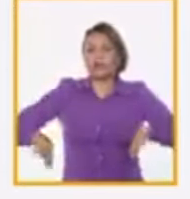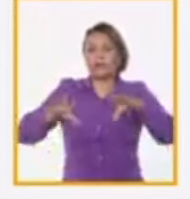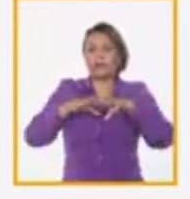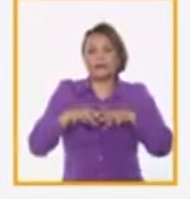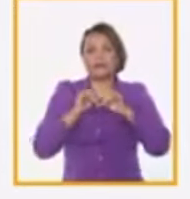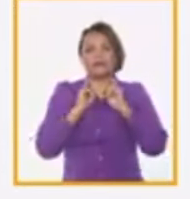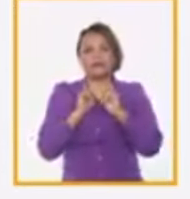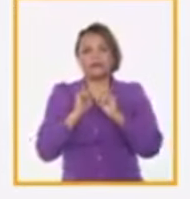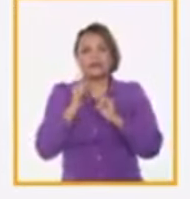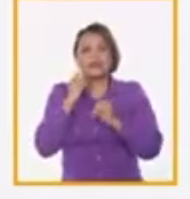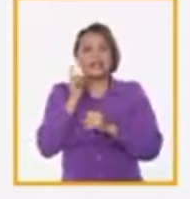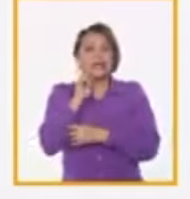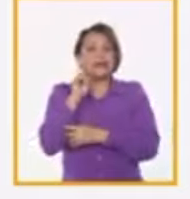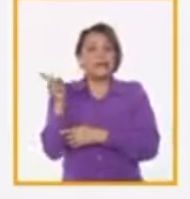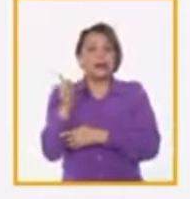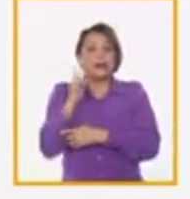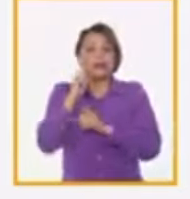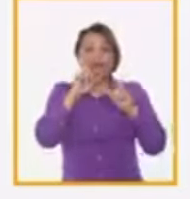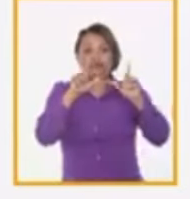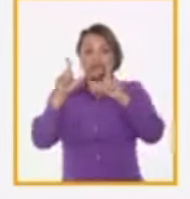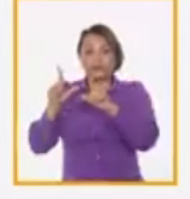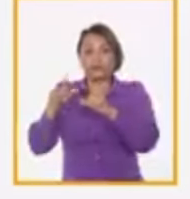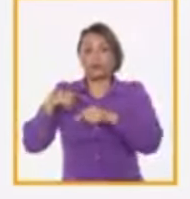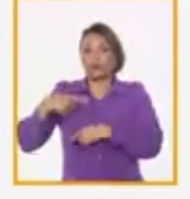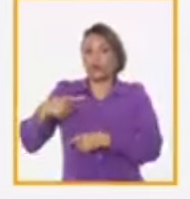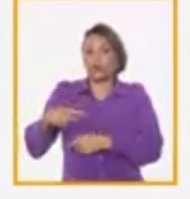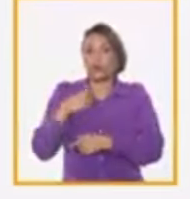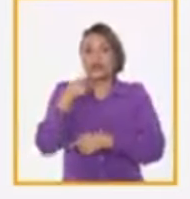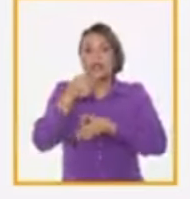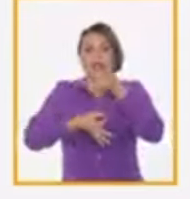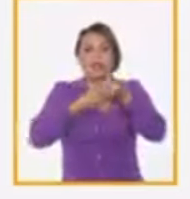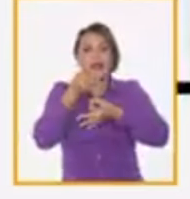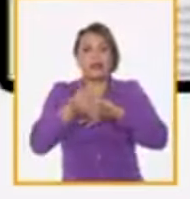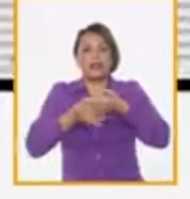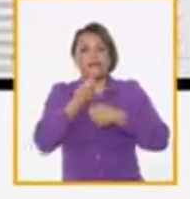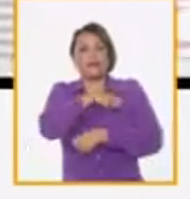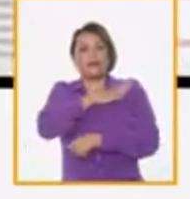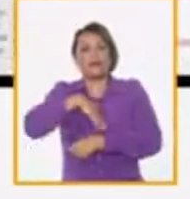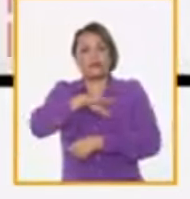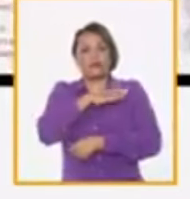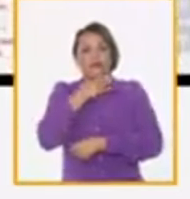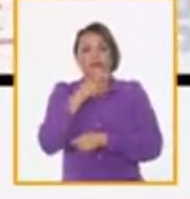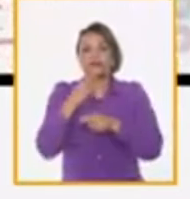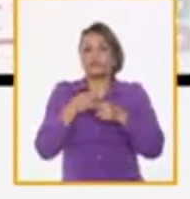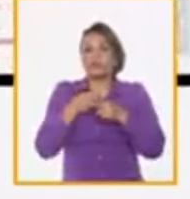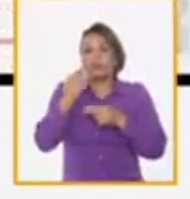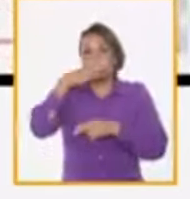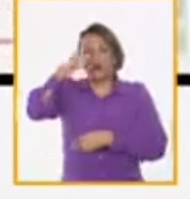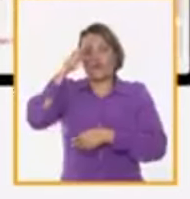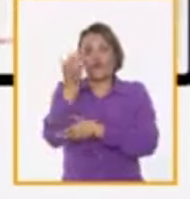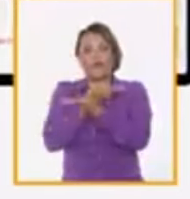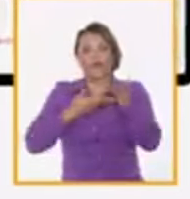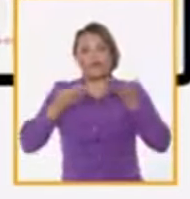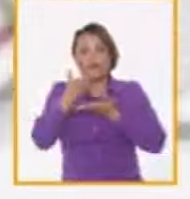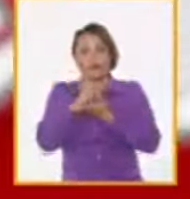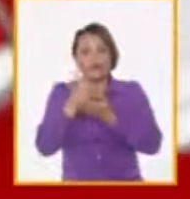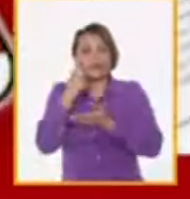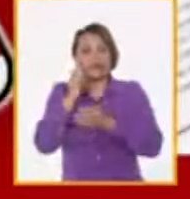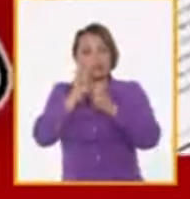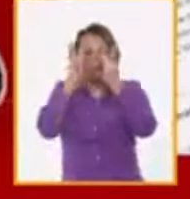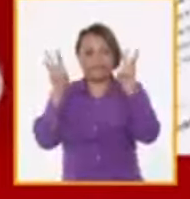y los sonidos de cada día. Los comentarios de nuestros lectores. Cuba Debate. Una mirada desde Cuba en el espacio público